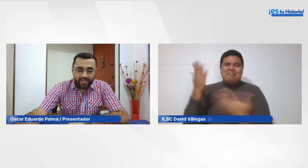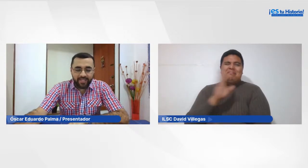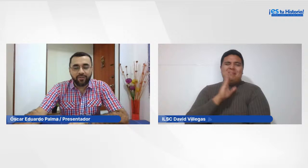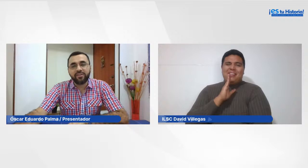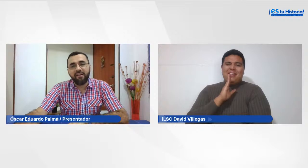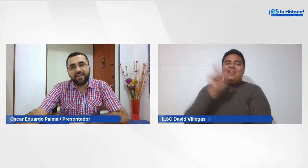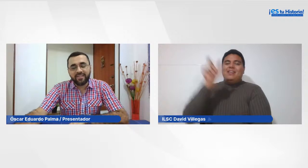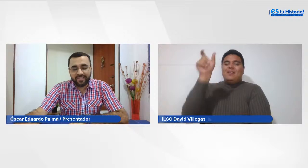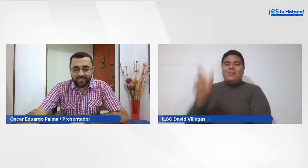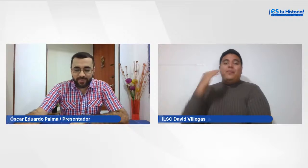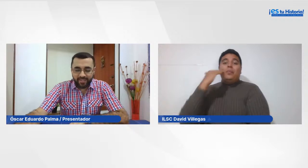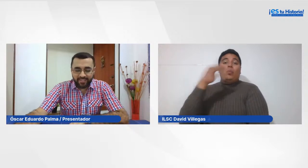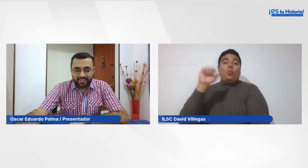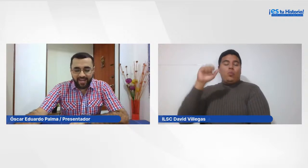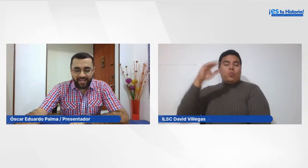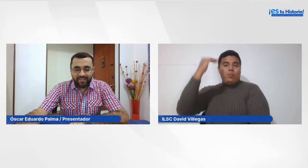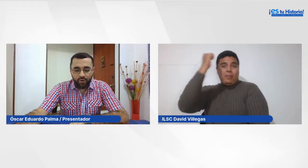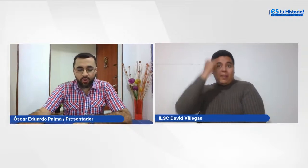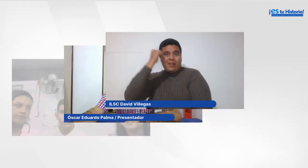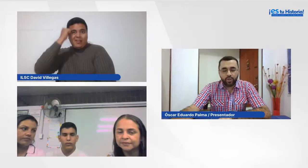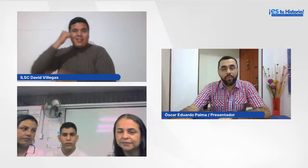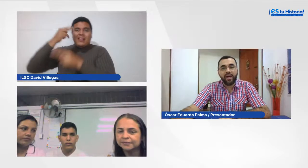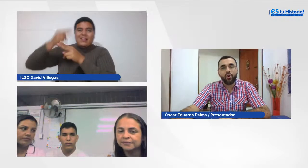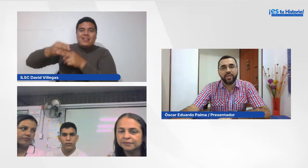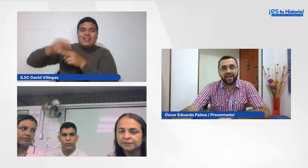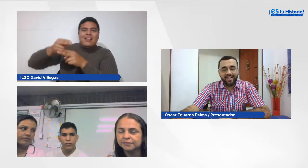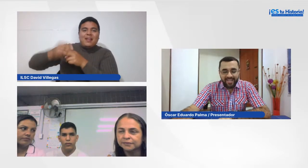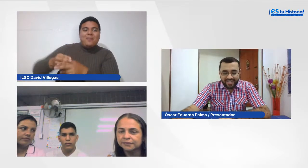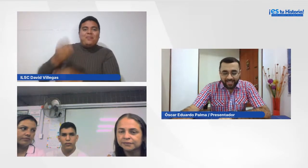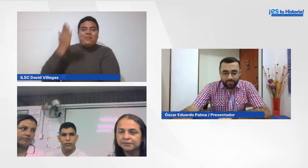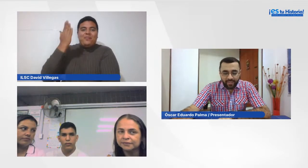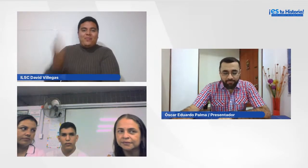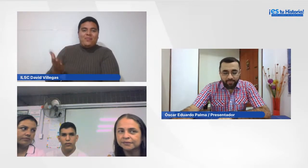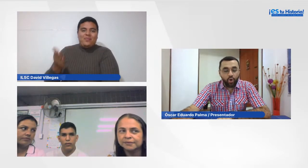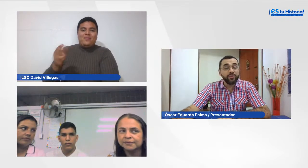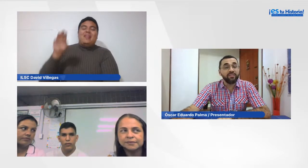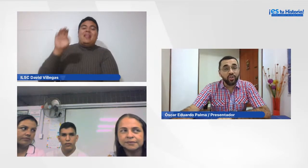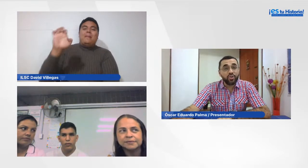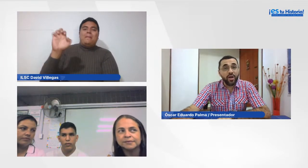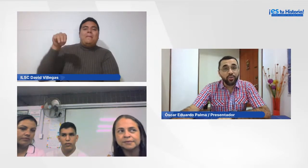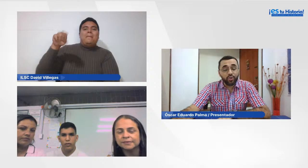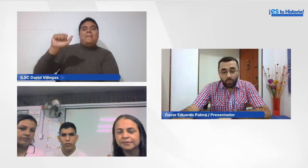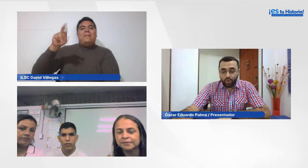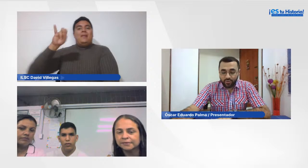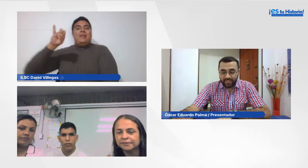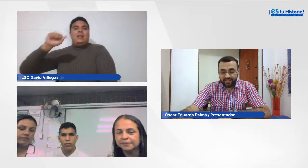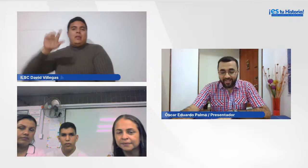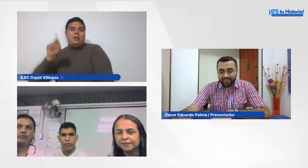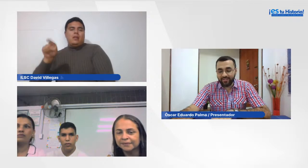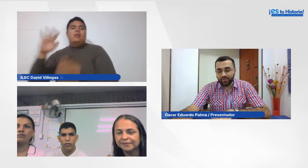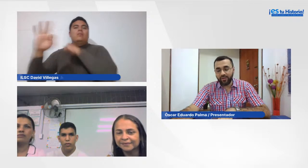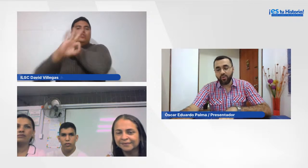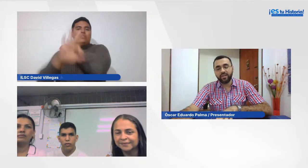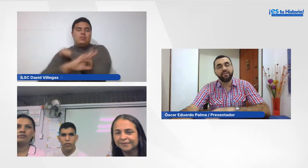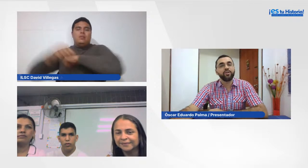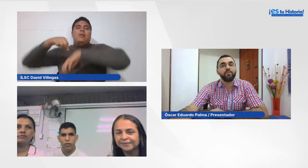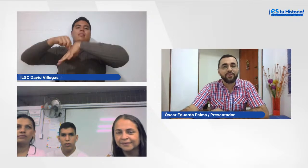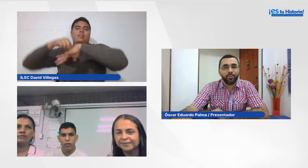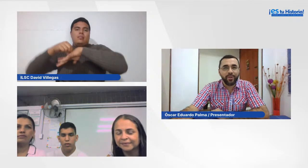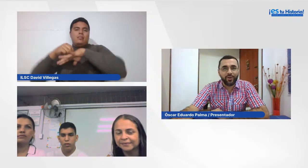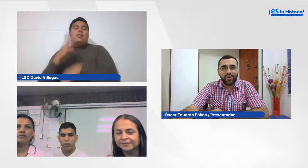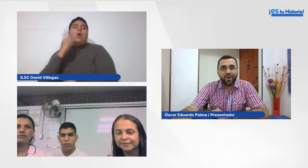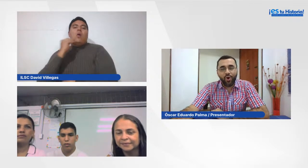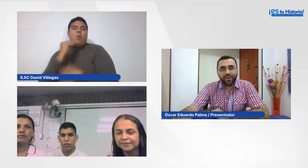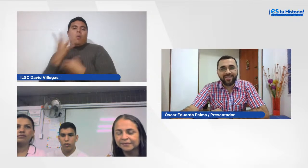Eliana María Llanos Sabares, quien es especialista en neuropsicopedagogía y también con 18 años como docente en la Institución Educativa